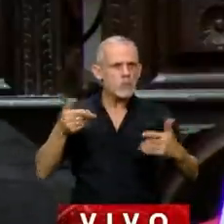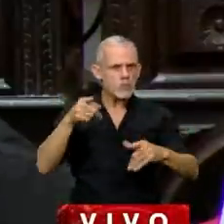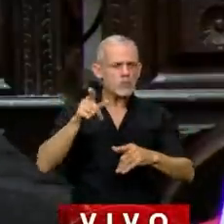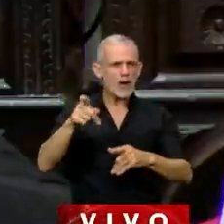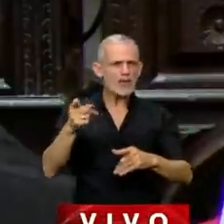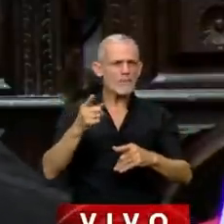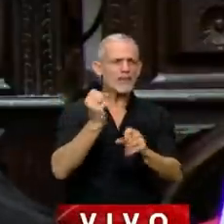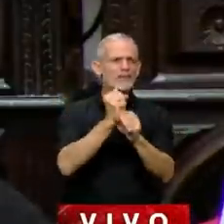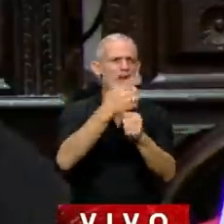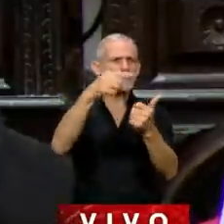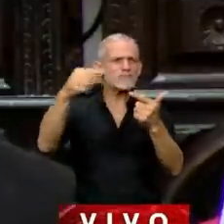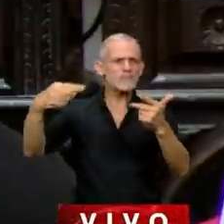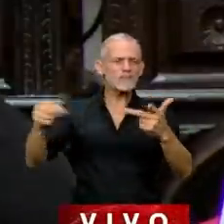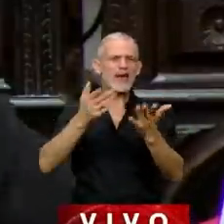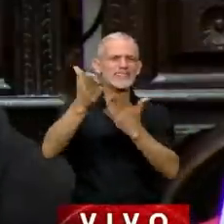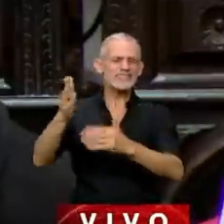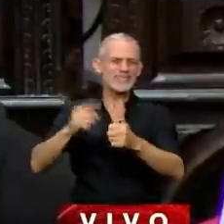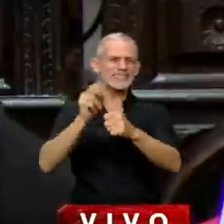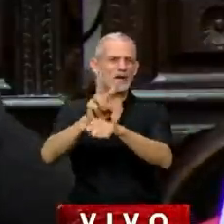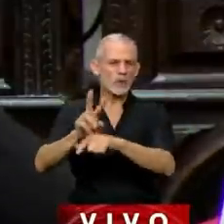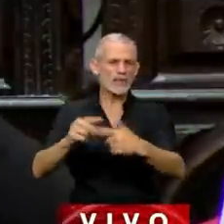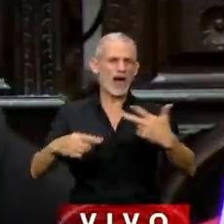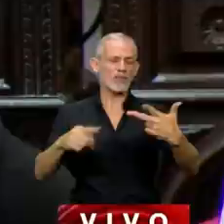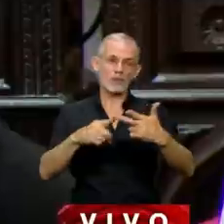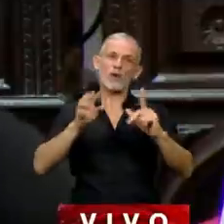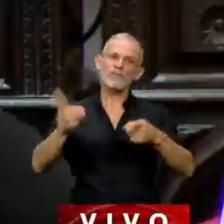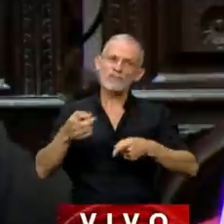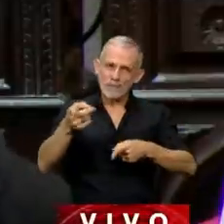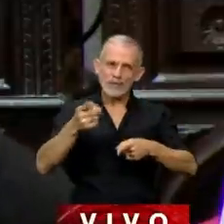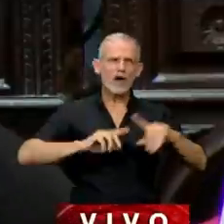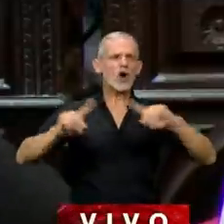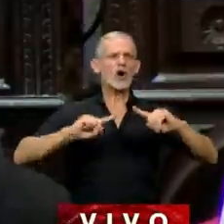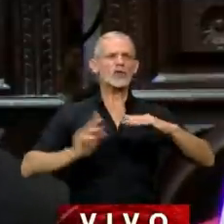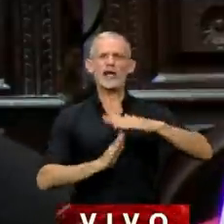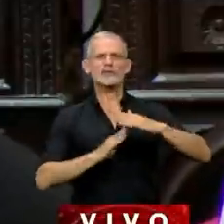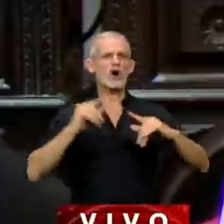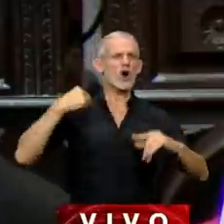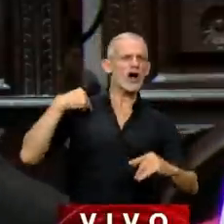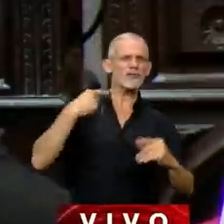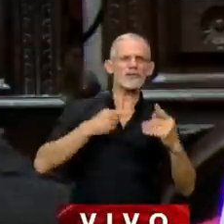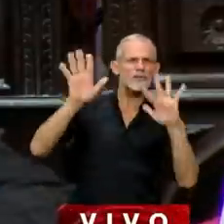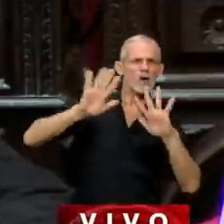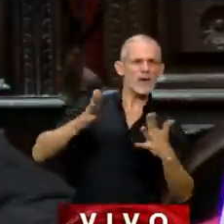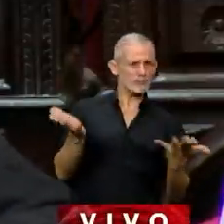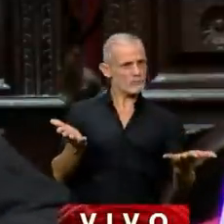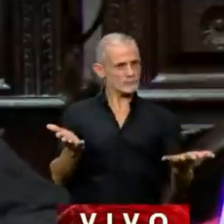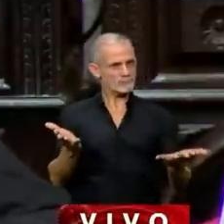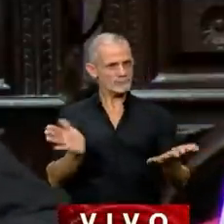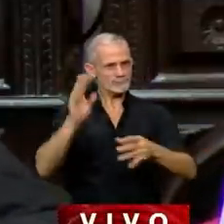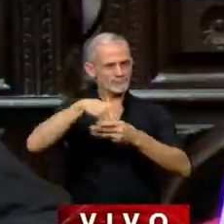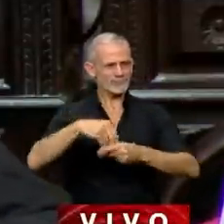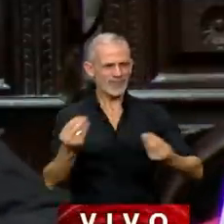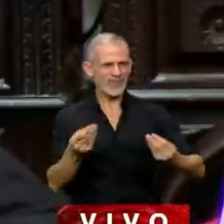adelante muchas tareas de asistencia, de cuidado, pero también de coordinación, de gestión, de formación, todo lo que